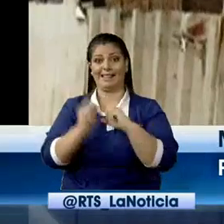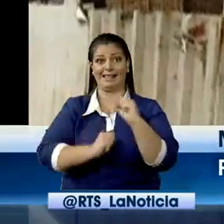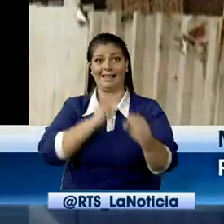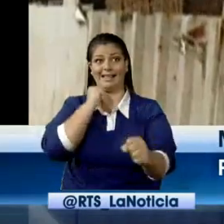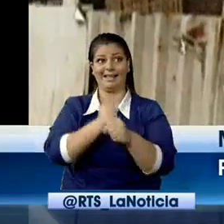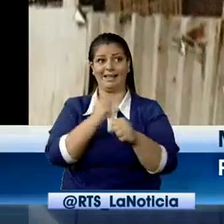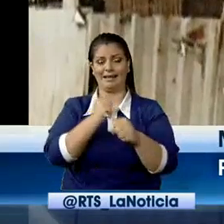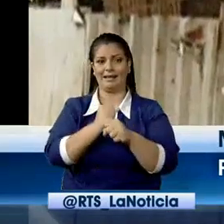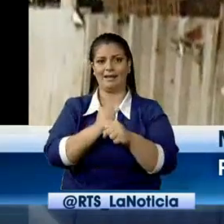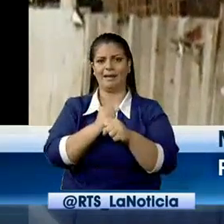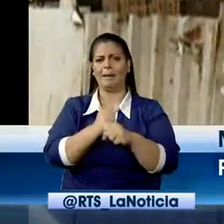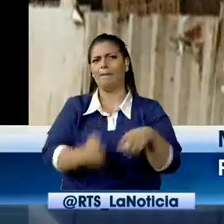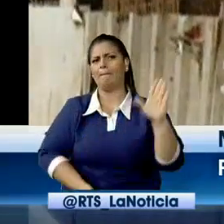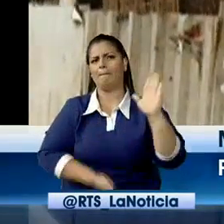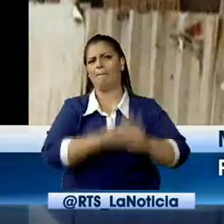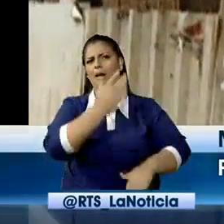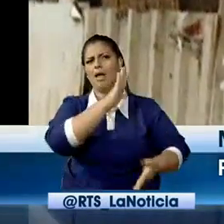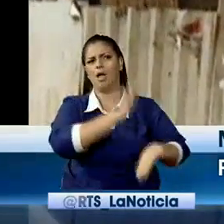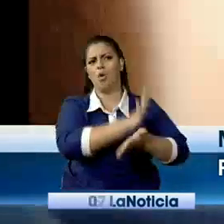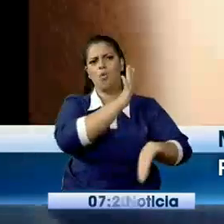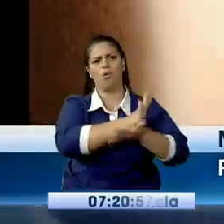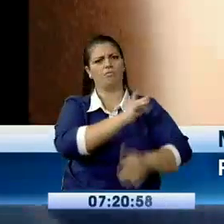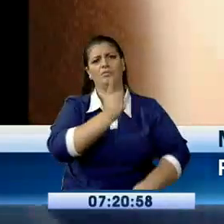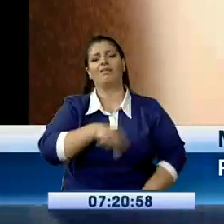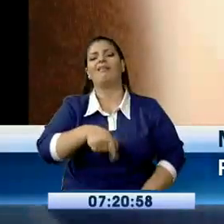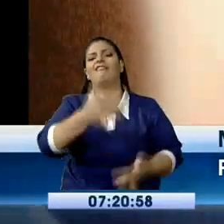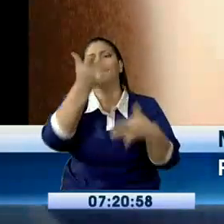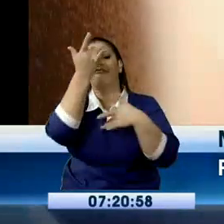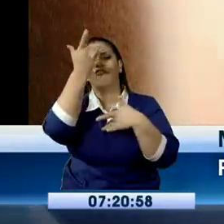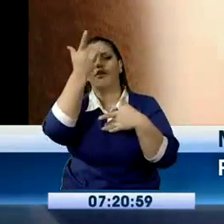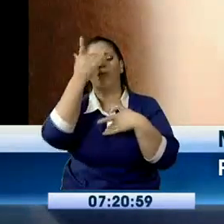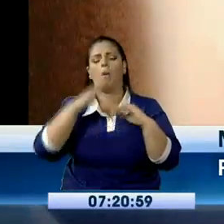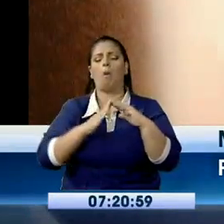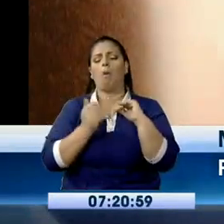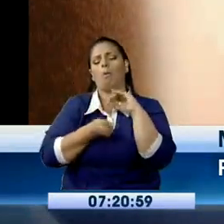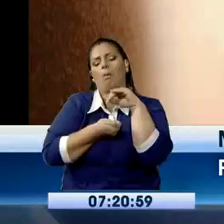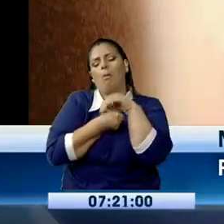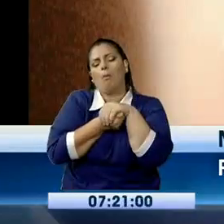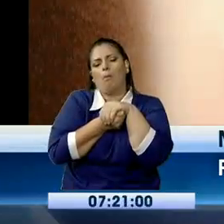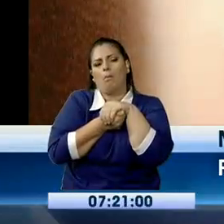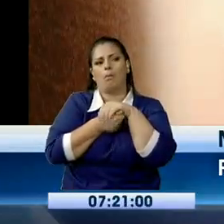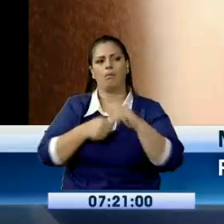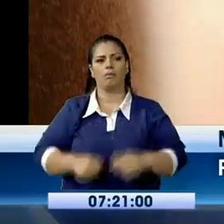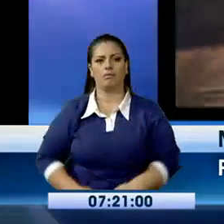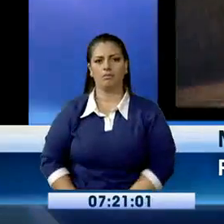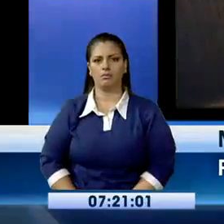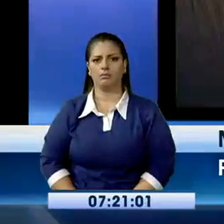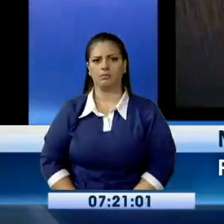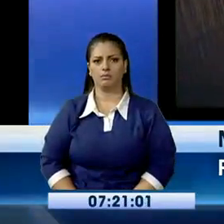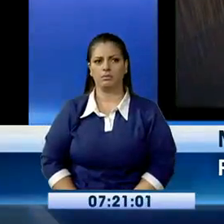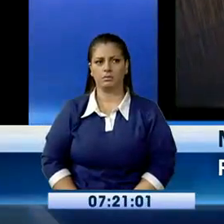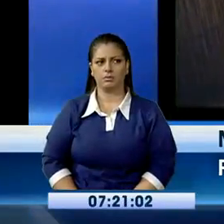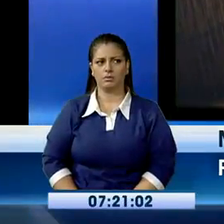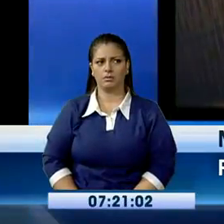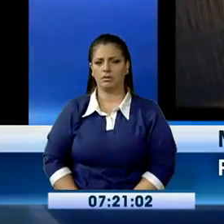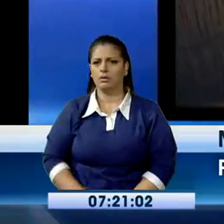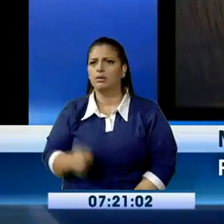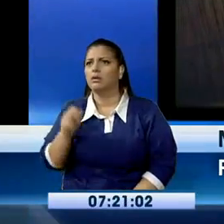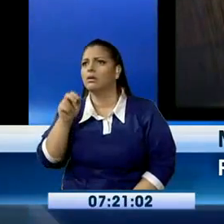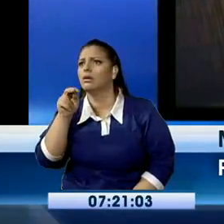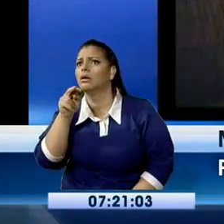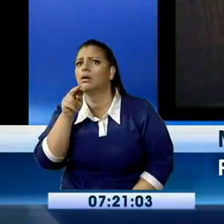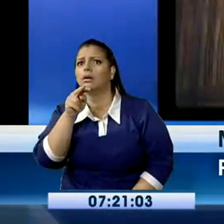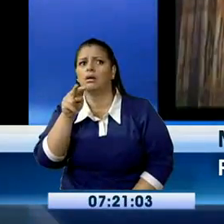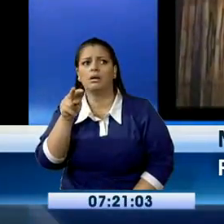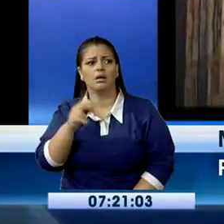día no acudió a clases por un problema de salud, convirtiéndose en su ángel de la guarda. El niño ha logrado pegarle con